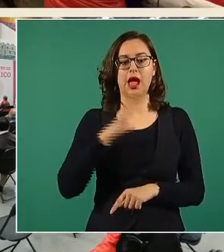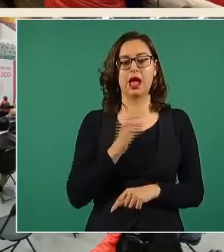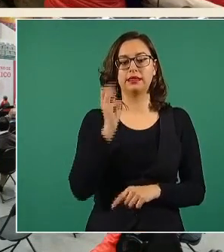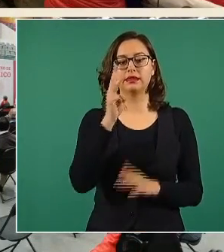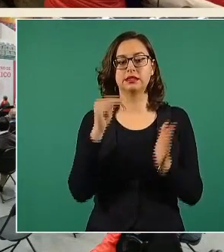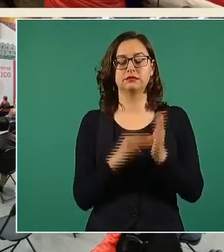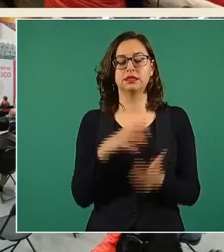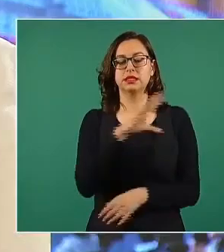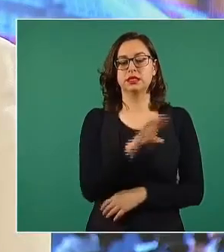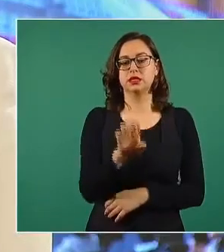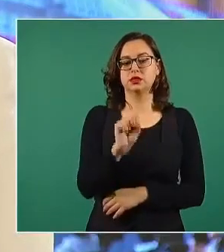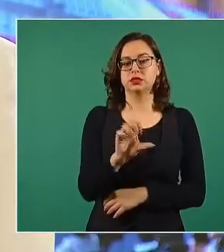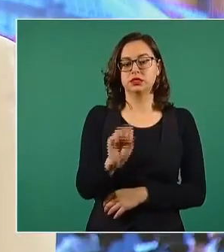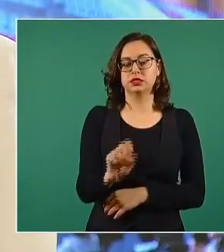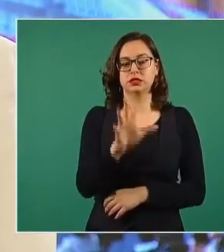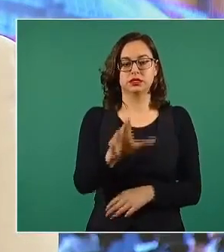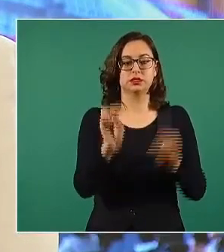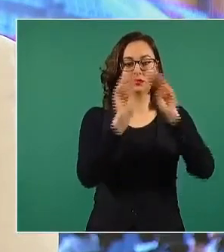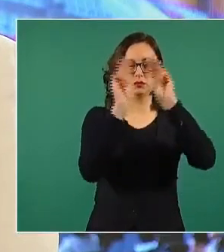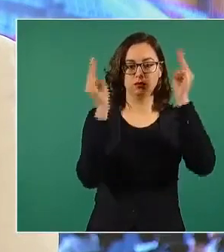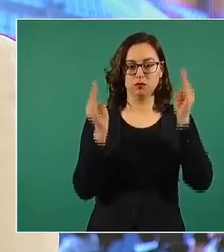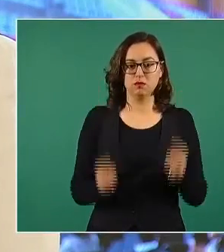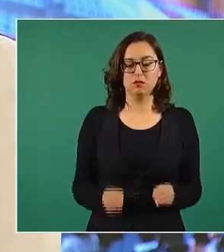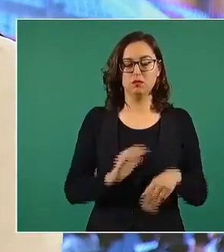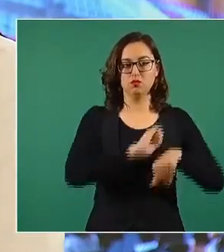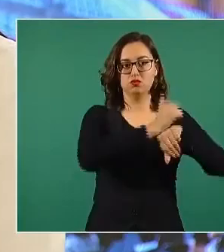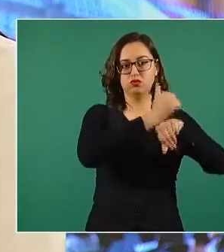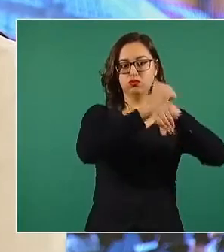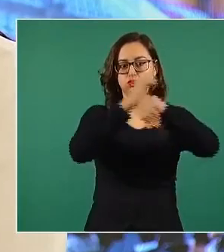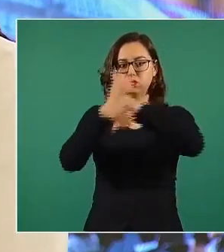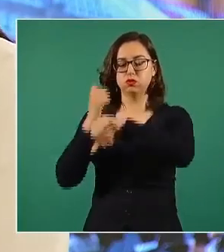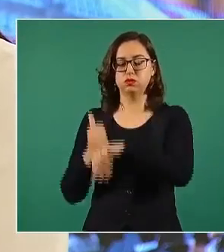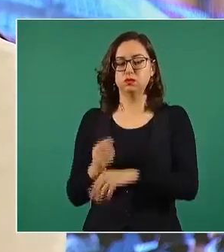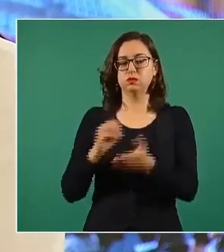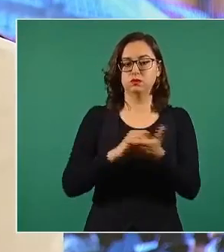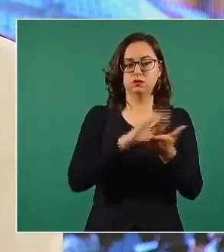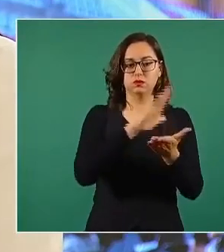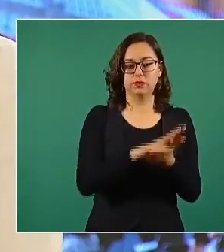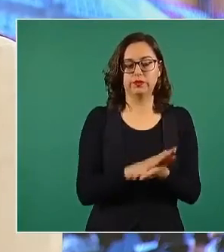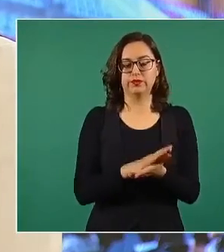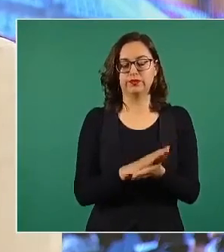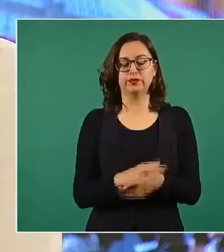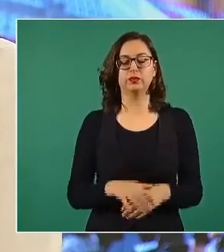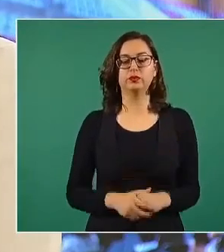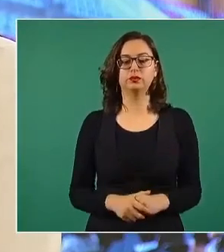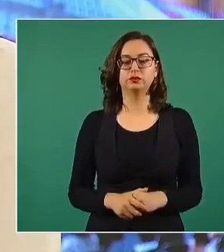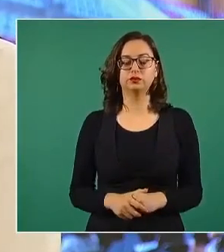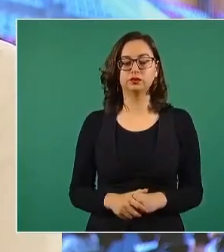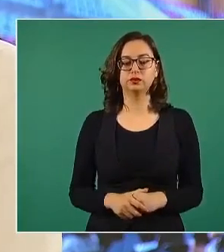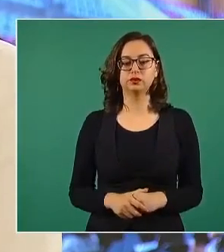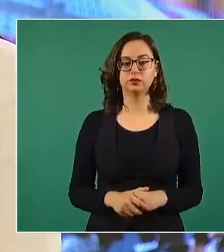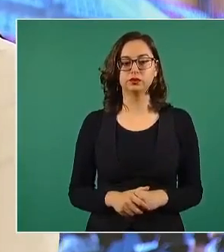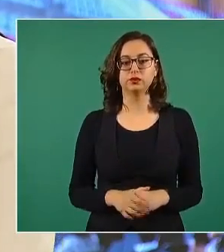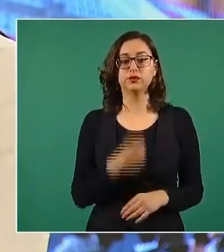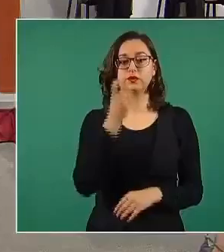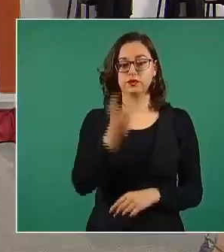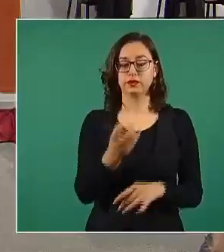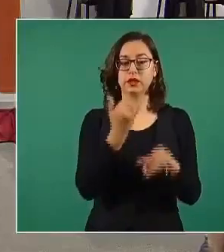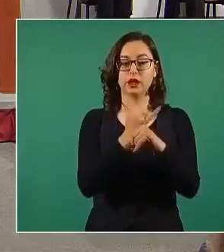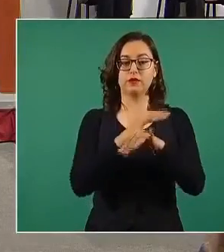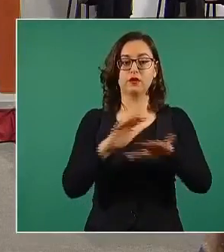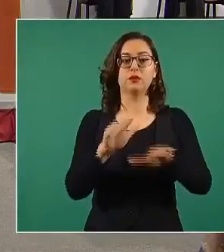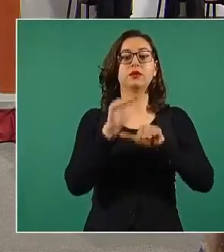3.565 módulos para realizar este registro de poco más de 300.000 personas. Pues ese es el